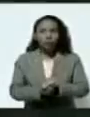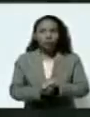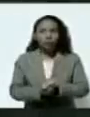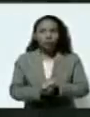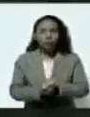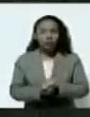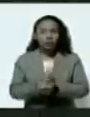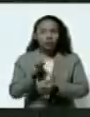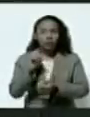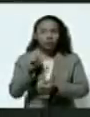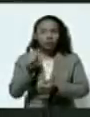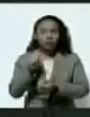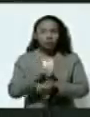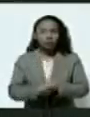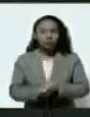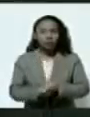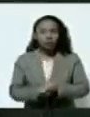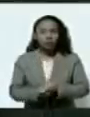Ok.